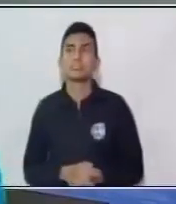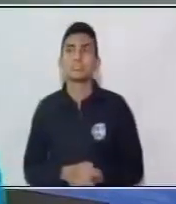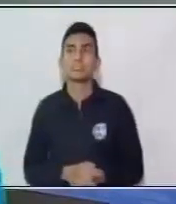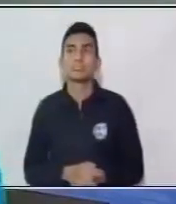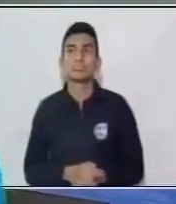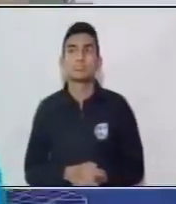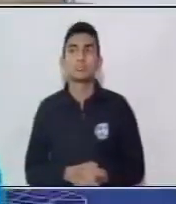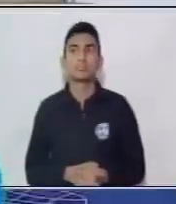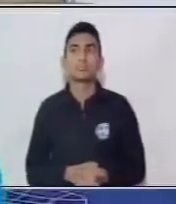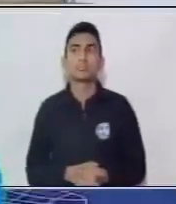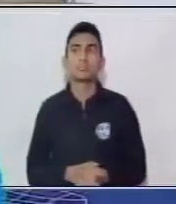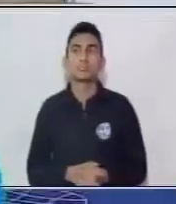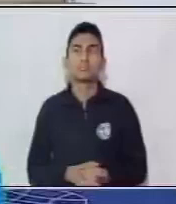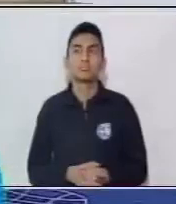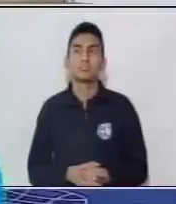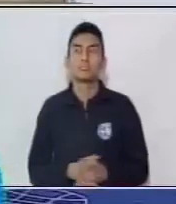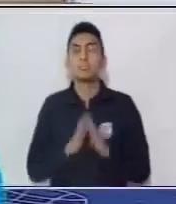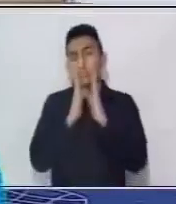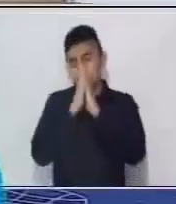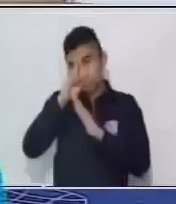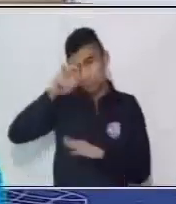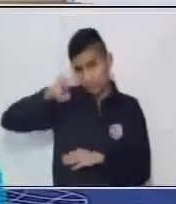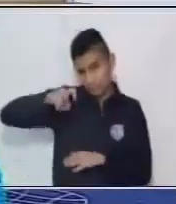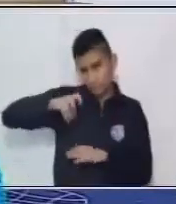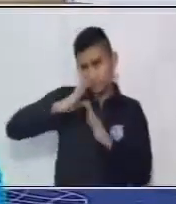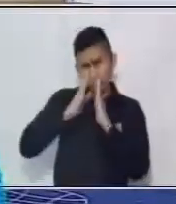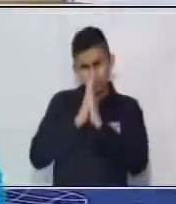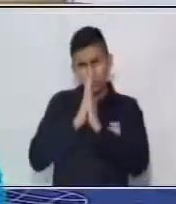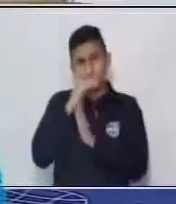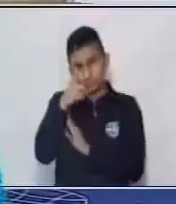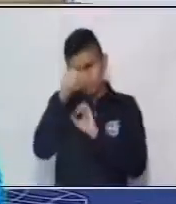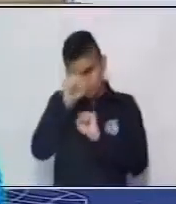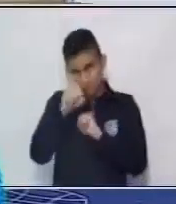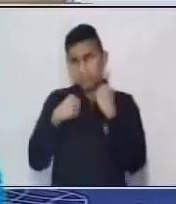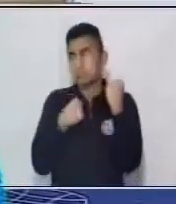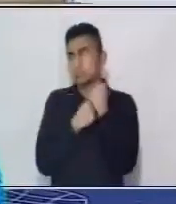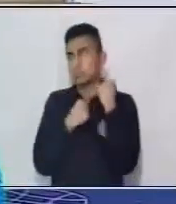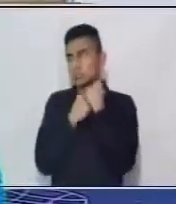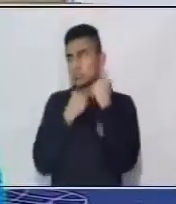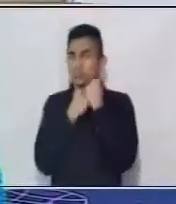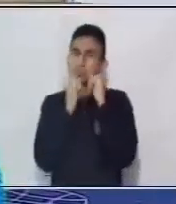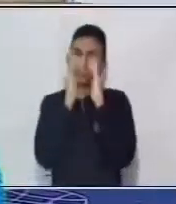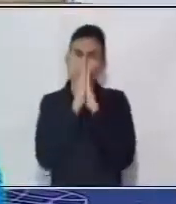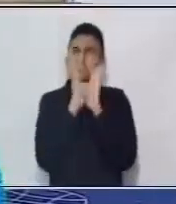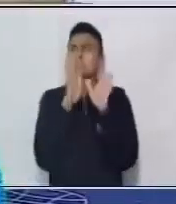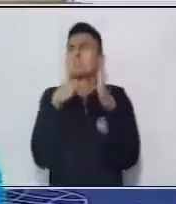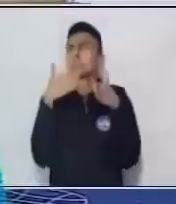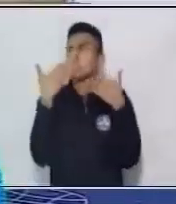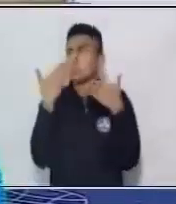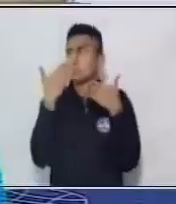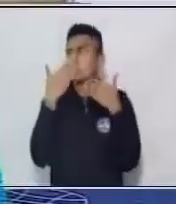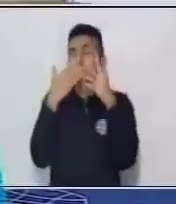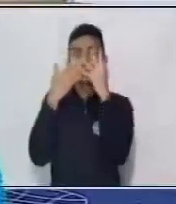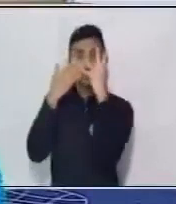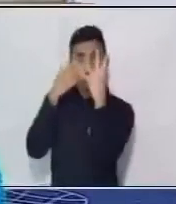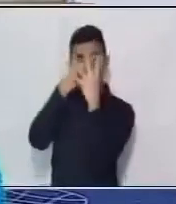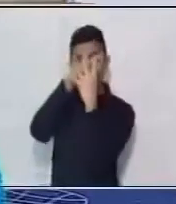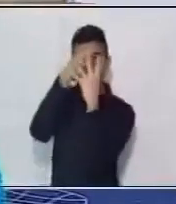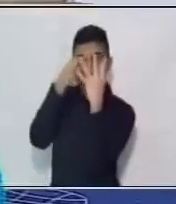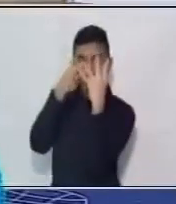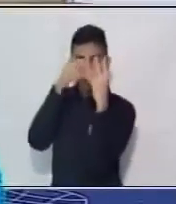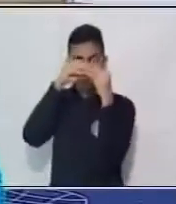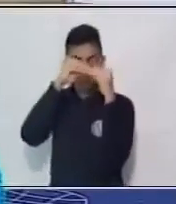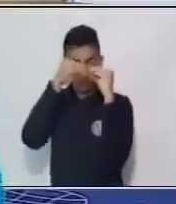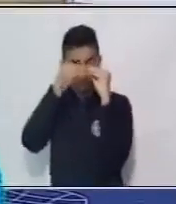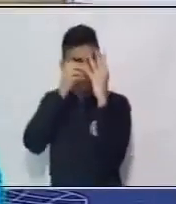Y necesito que ustedes me apoyen, porque estos cuatro números que